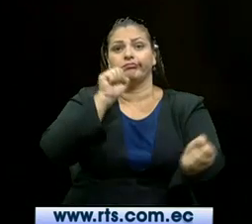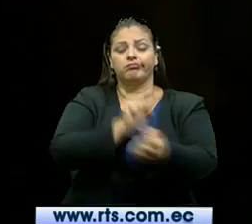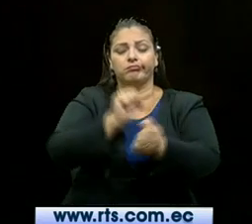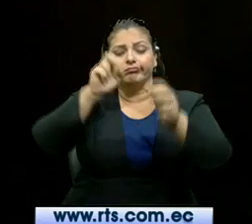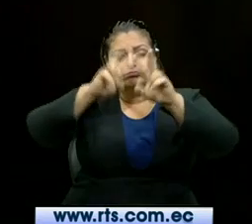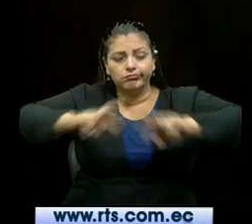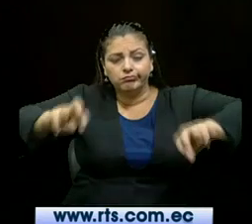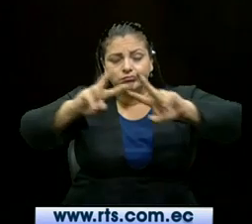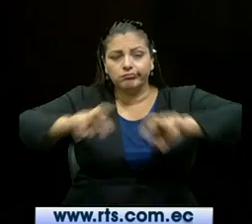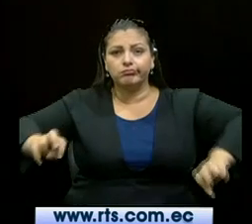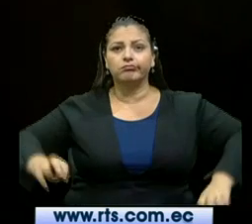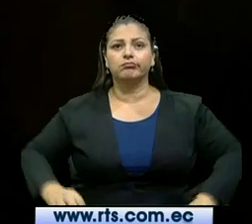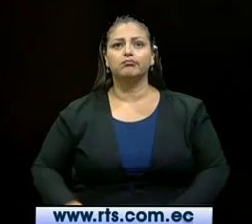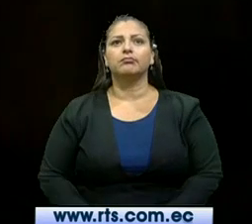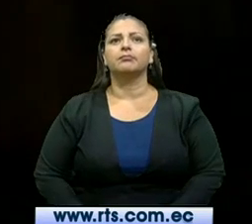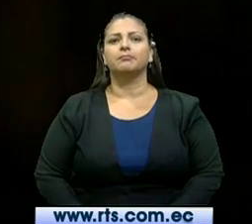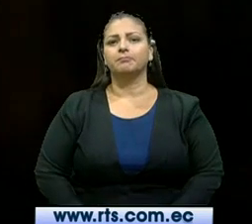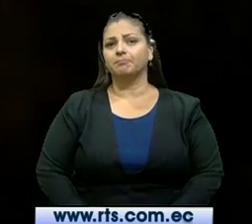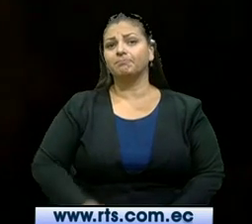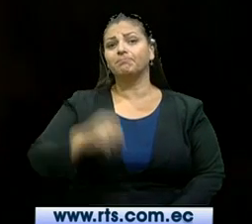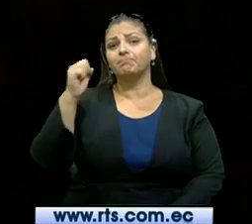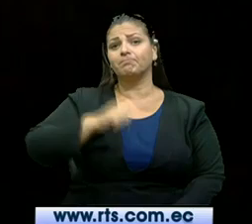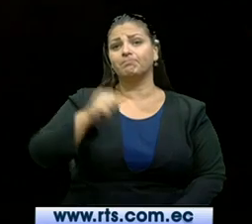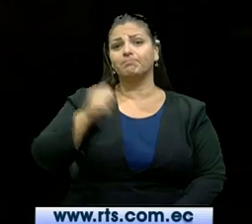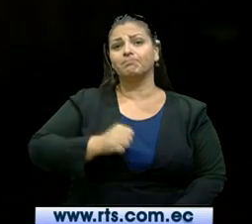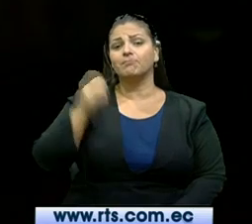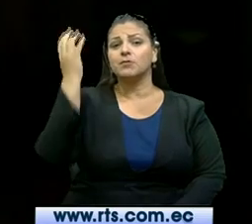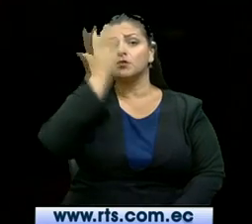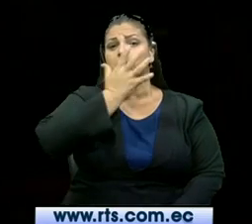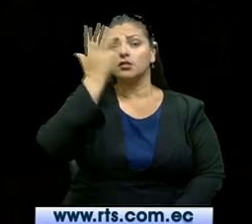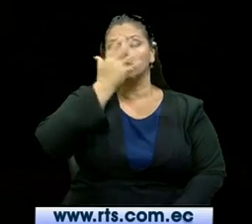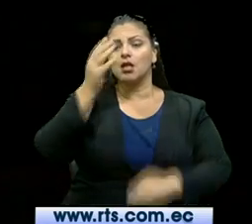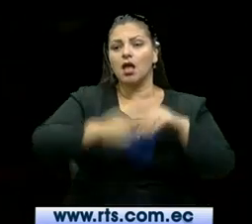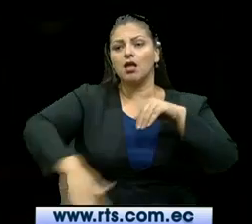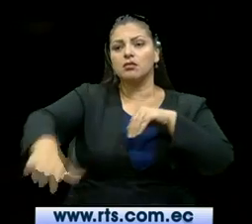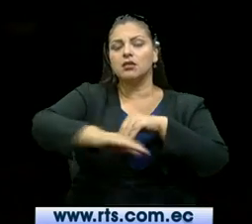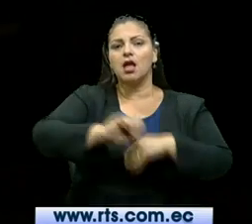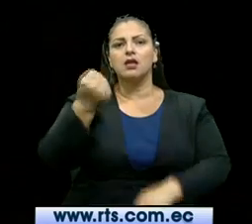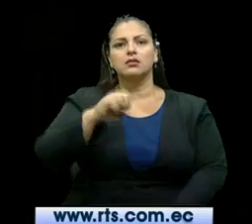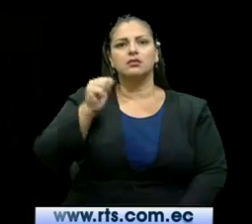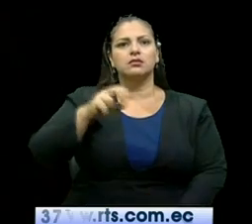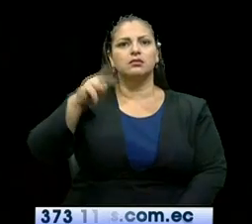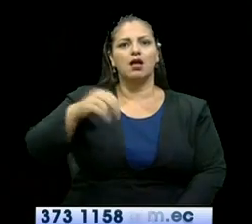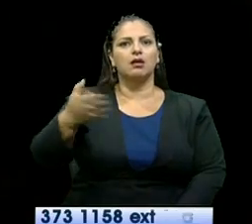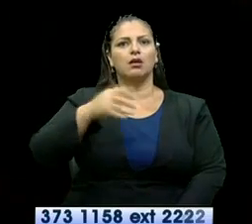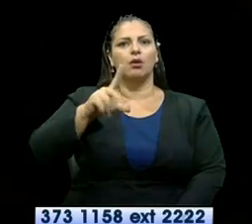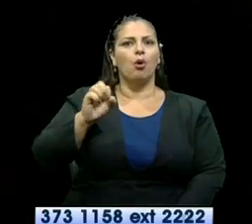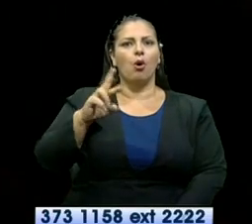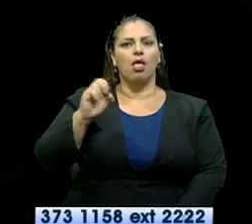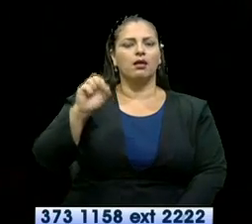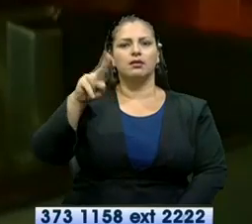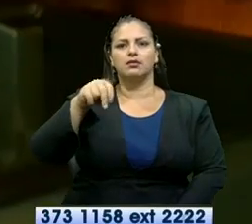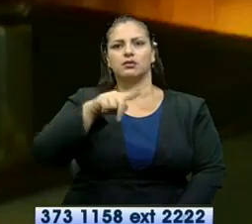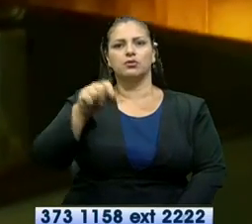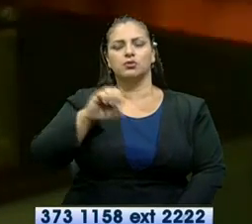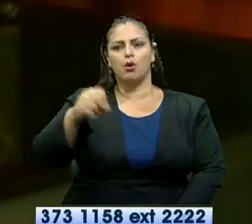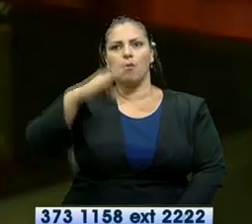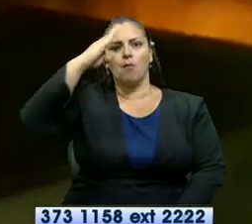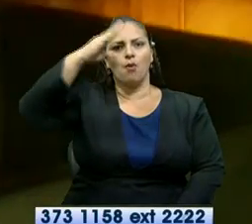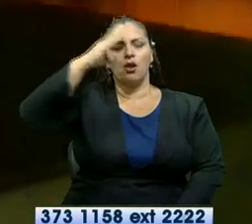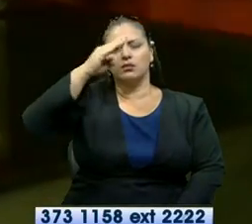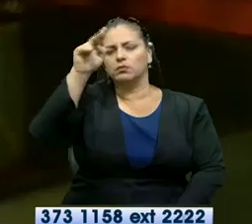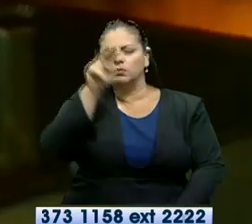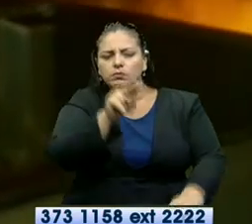Patrullaje preventivo por el sector sur de la ciudad de San Lorenzo, cuando de pronto observaron un movimiento inusual al percatarse de la presencia de